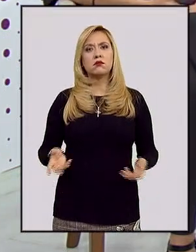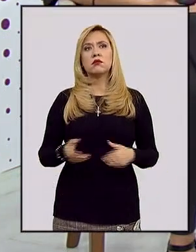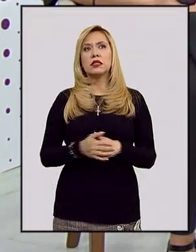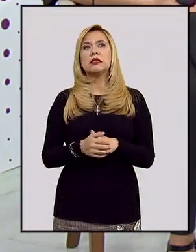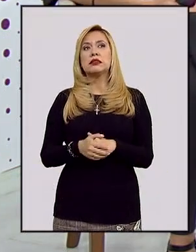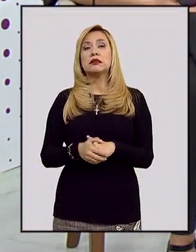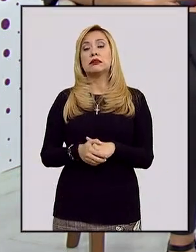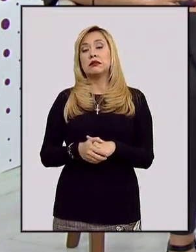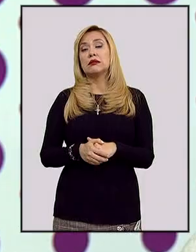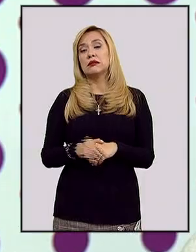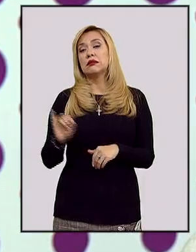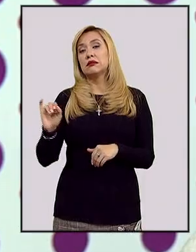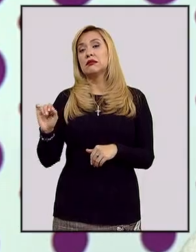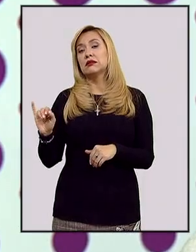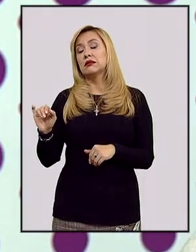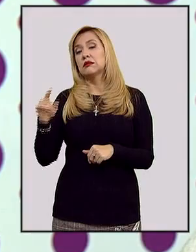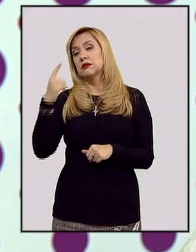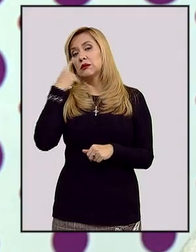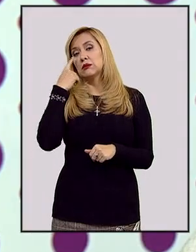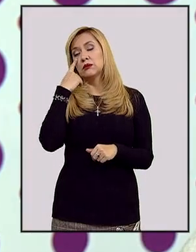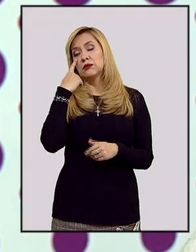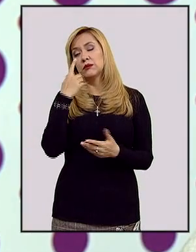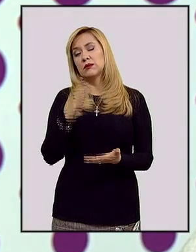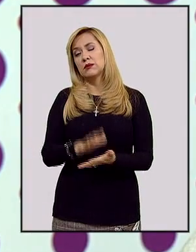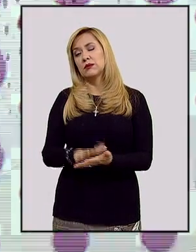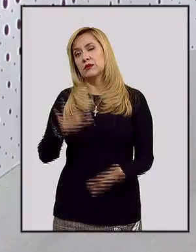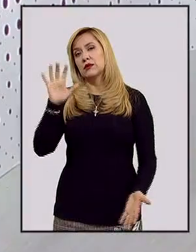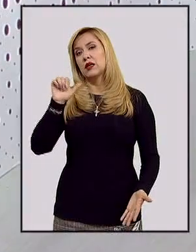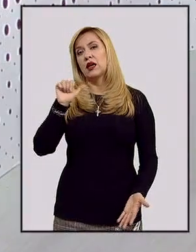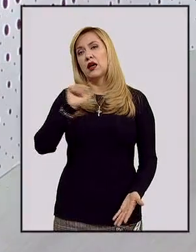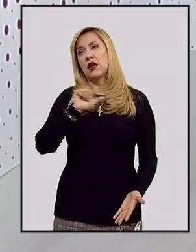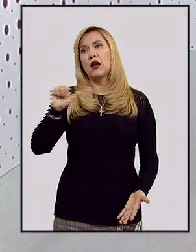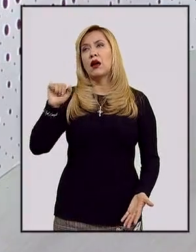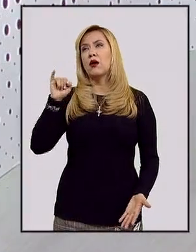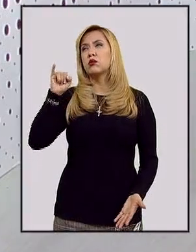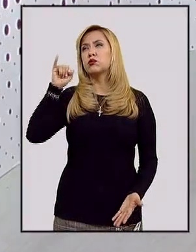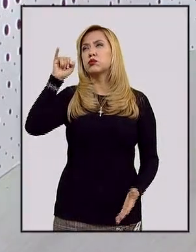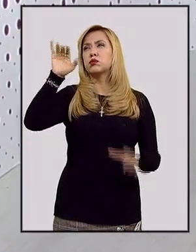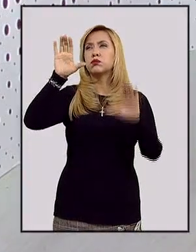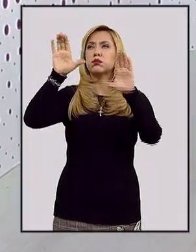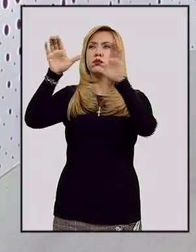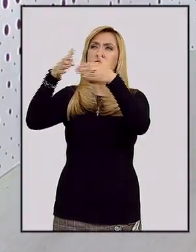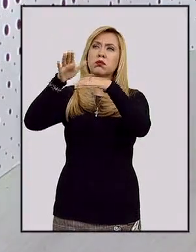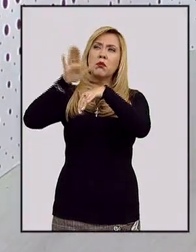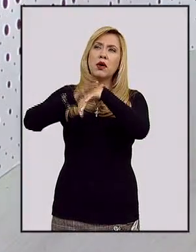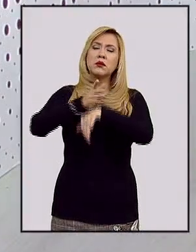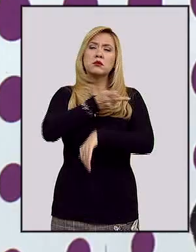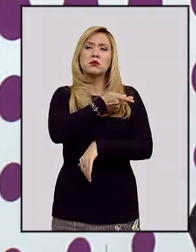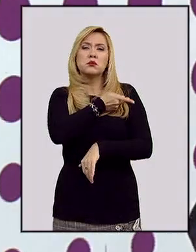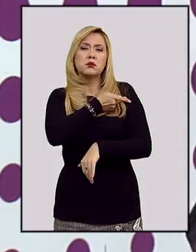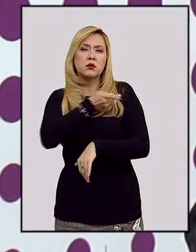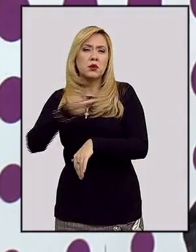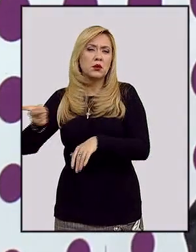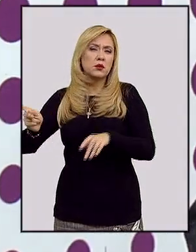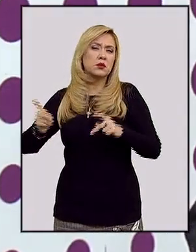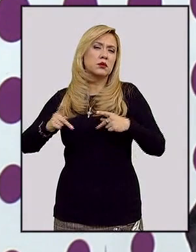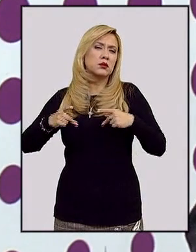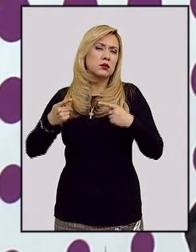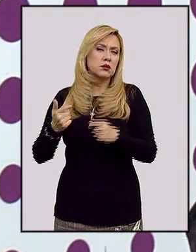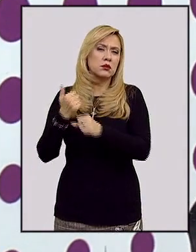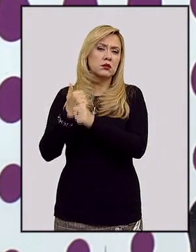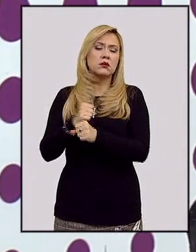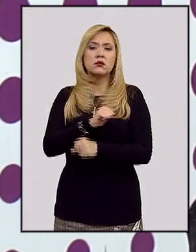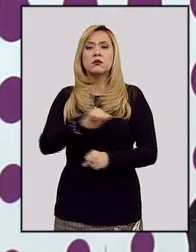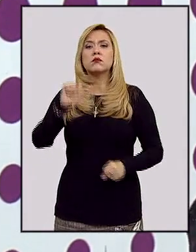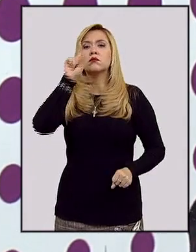mencionaba Rebeca, suele estar relacionado con las zonas de mayor vulnerabilidad, con los grupos, precisamente con las mujeres que están